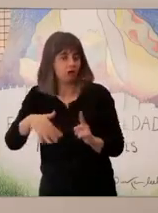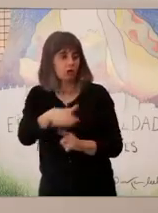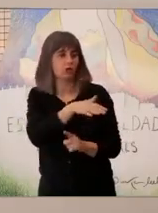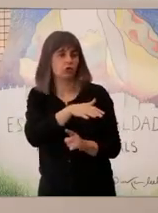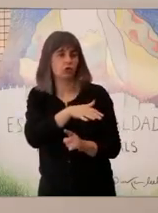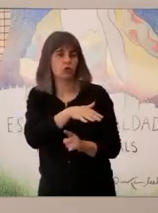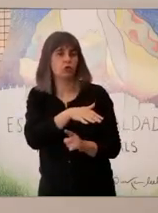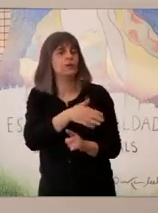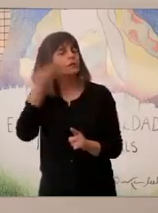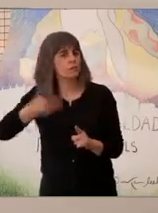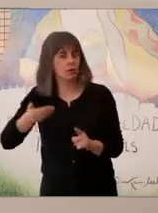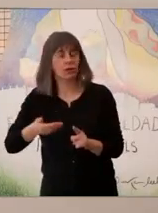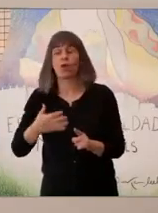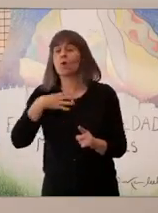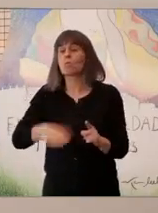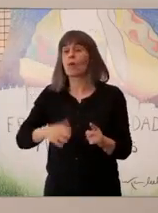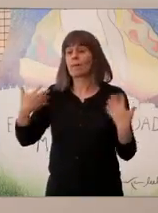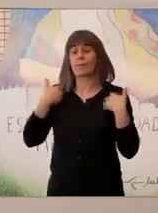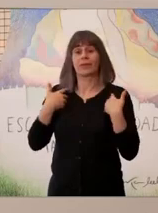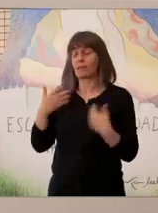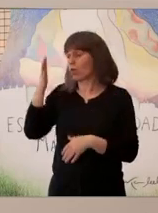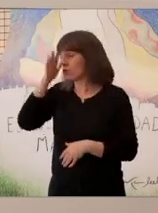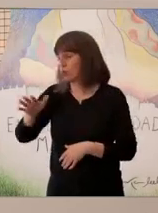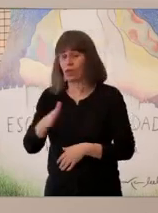quieren denunciar nunca, son las últimas que,